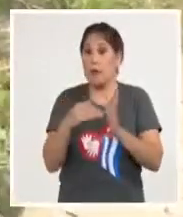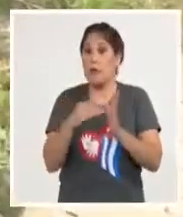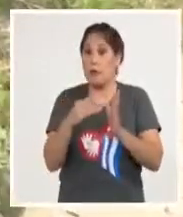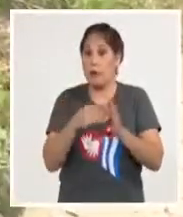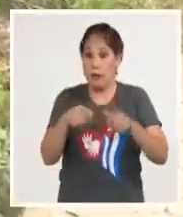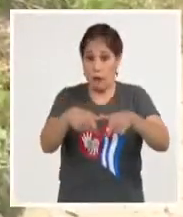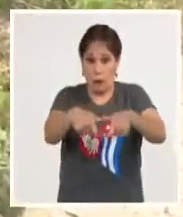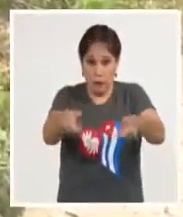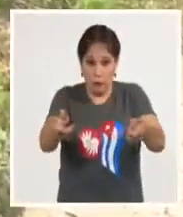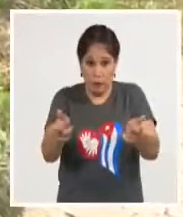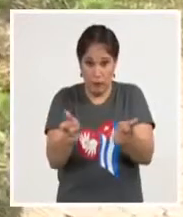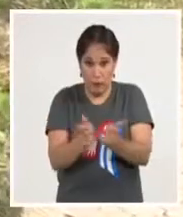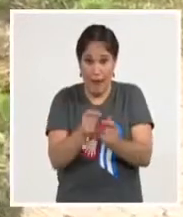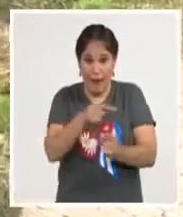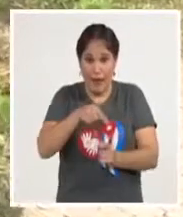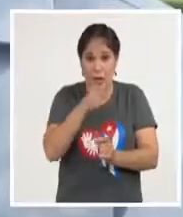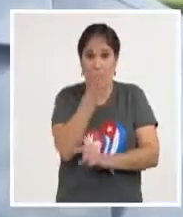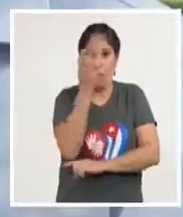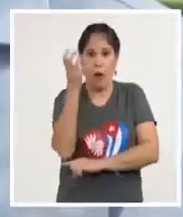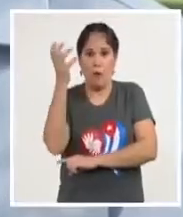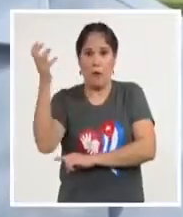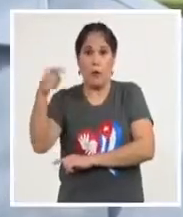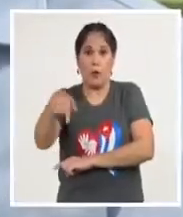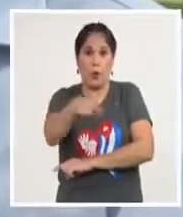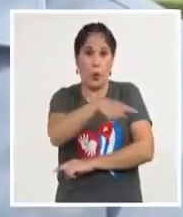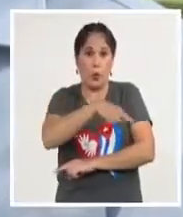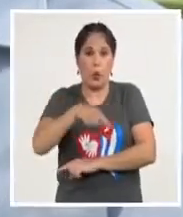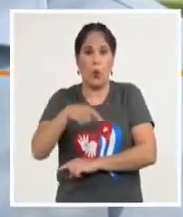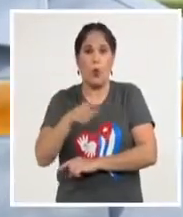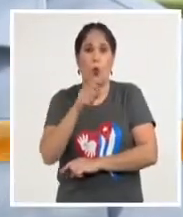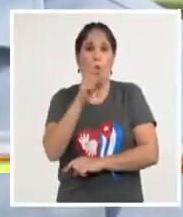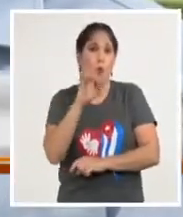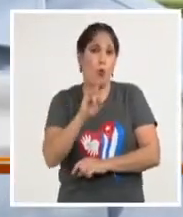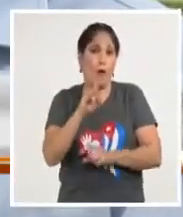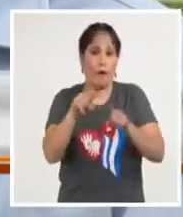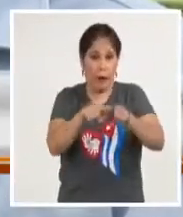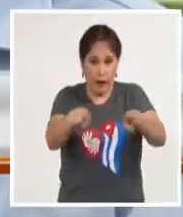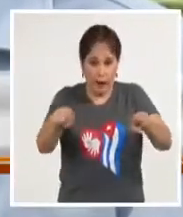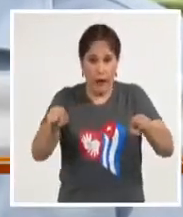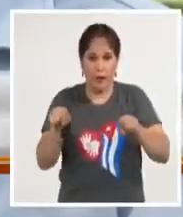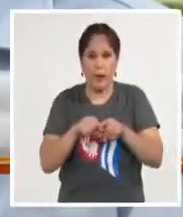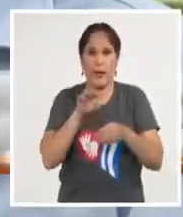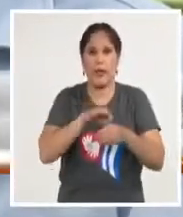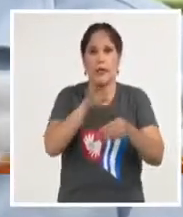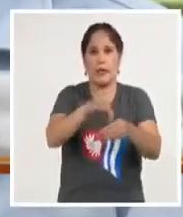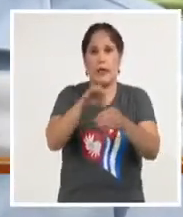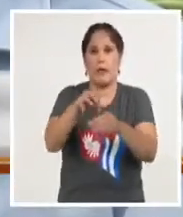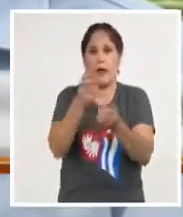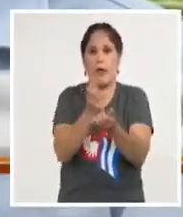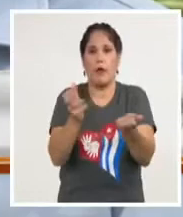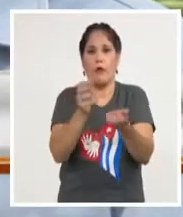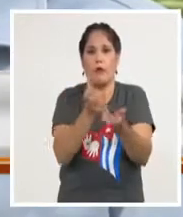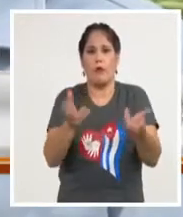coger unos 10.000, 12.000 quintales de fruta bomba. Hay 9 hectáreas sembradas, fruta bomba Maradol